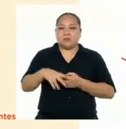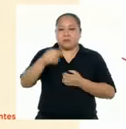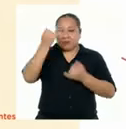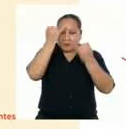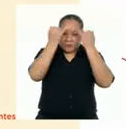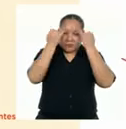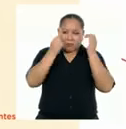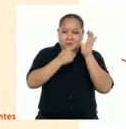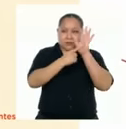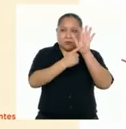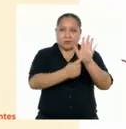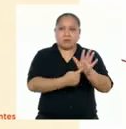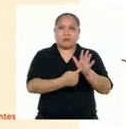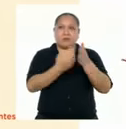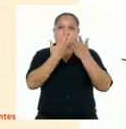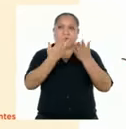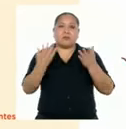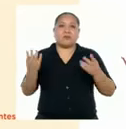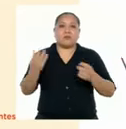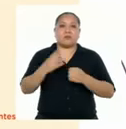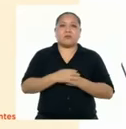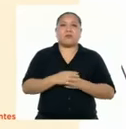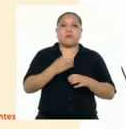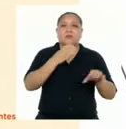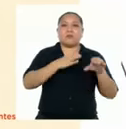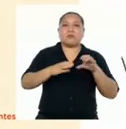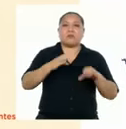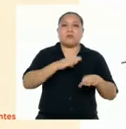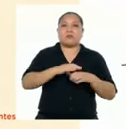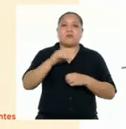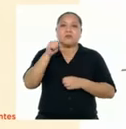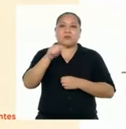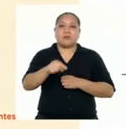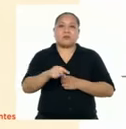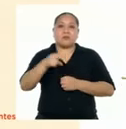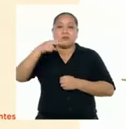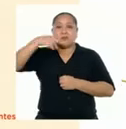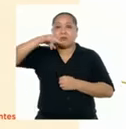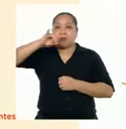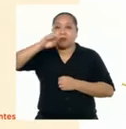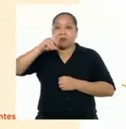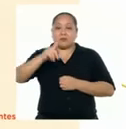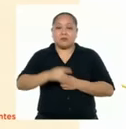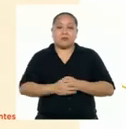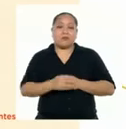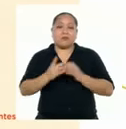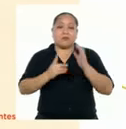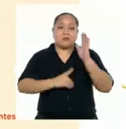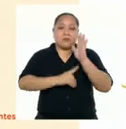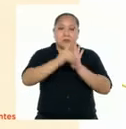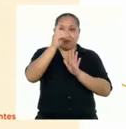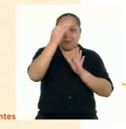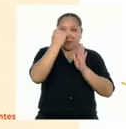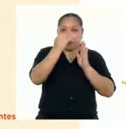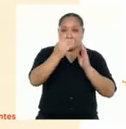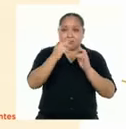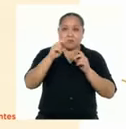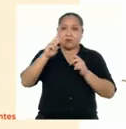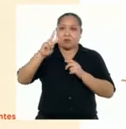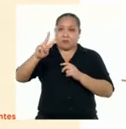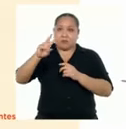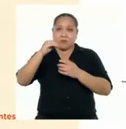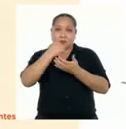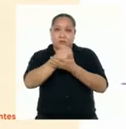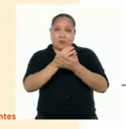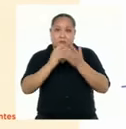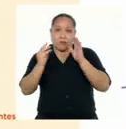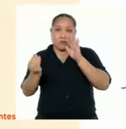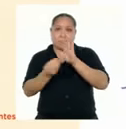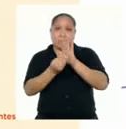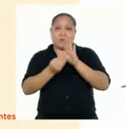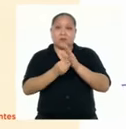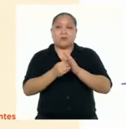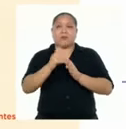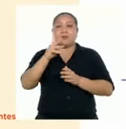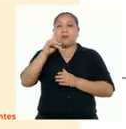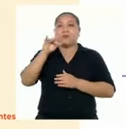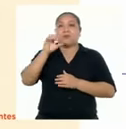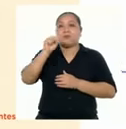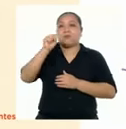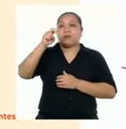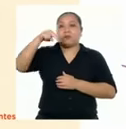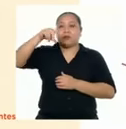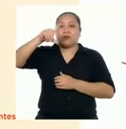la situación que se abordará en la crónica. El nudo, en que se desarrollarán los 2 episodios que incluiremos. Y el desenlace, que es el